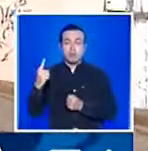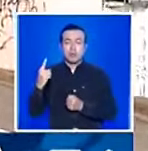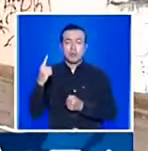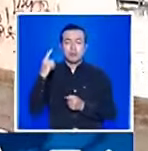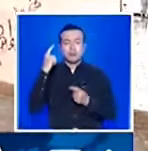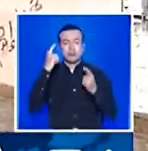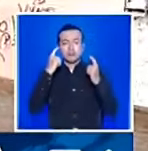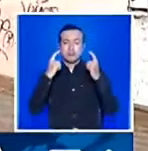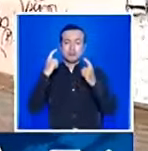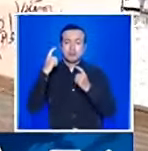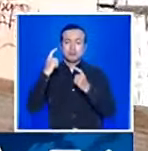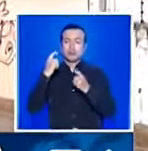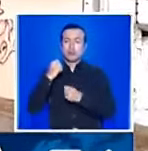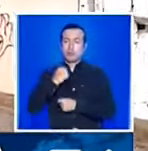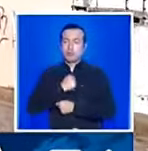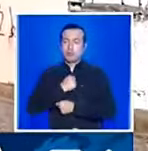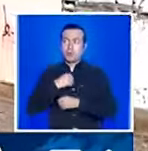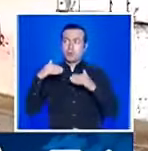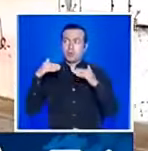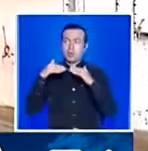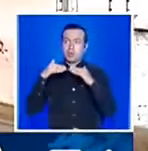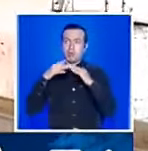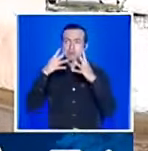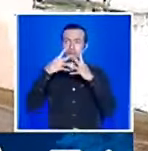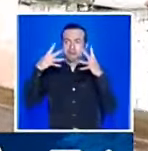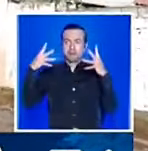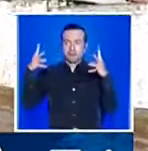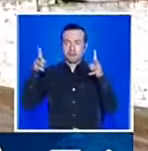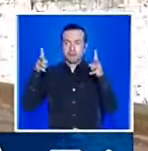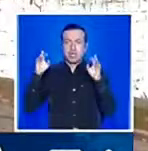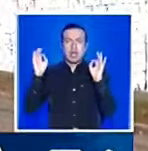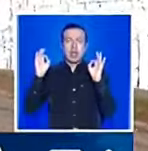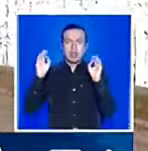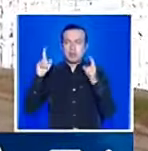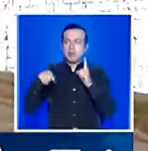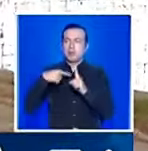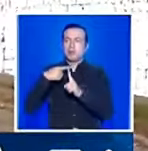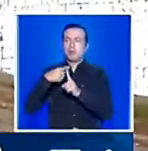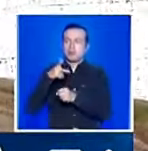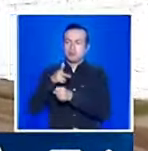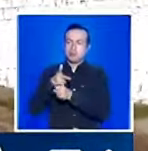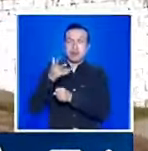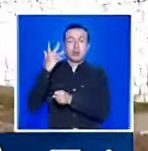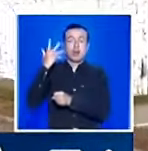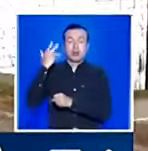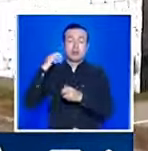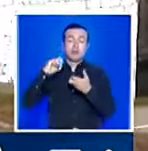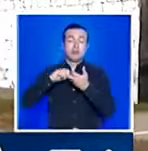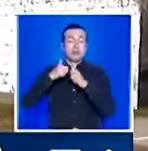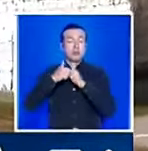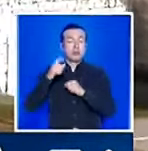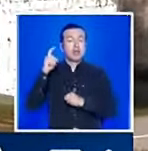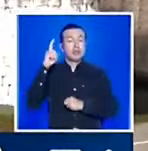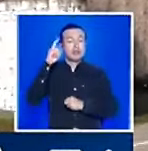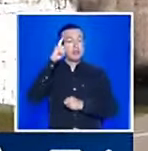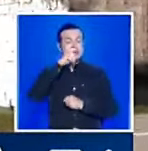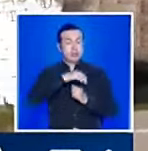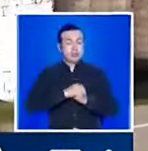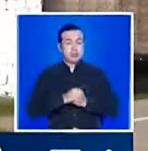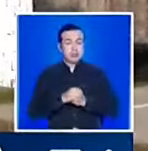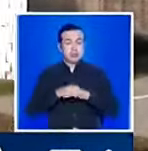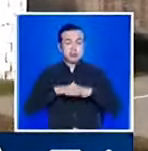de poner seguridades en sus casas. Hemos tenido muchos problemas anteriormente porque lastimosamente nosotros